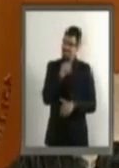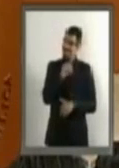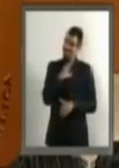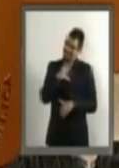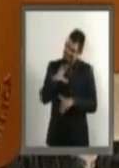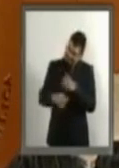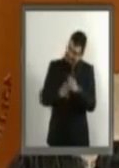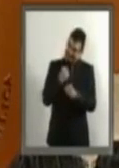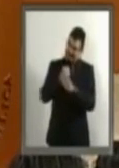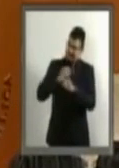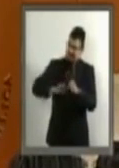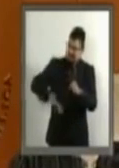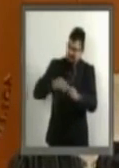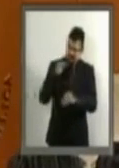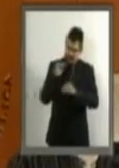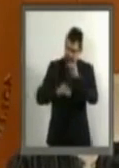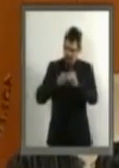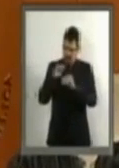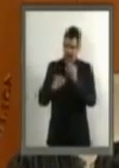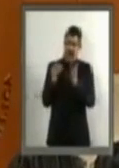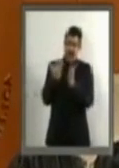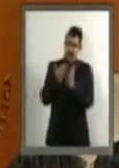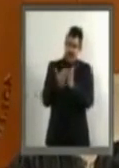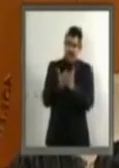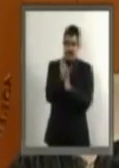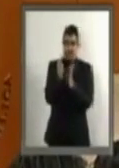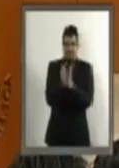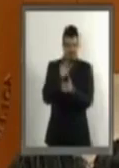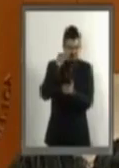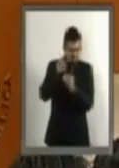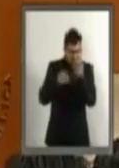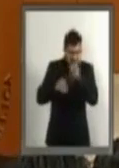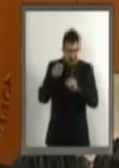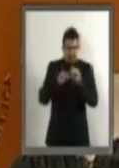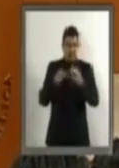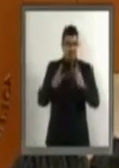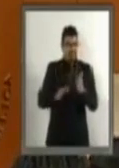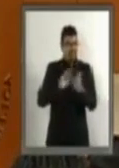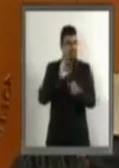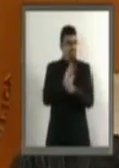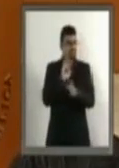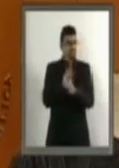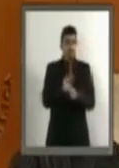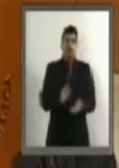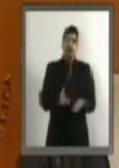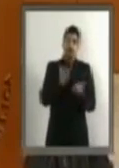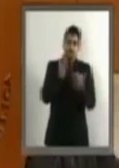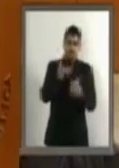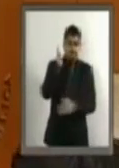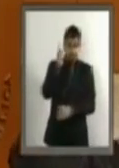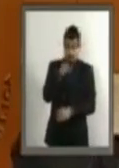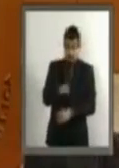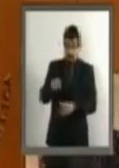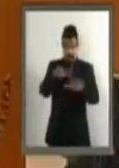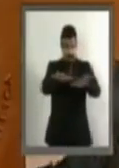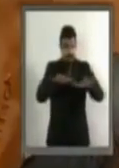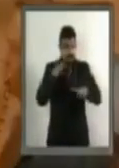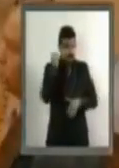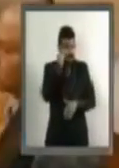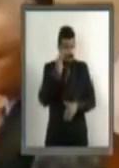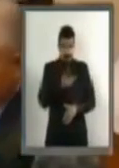avanzando en acciones desde el ámbito legislativo. Por tal razón, propongo que el Senado de la